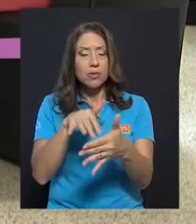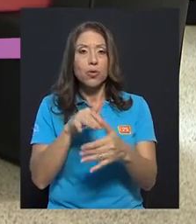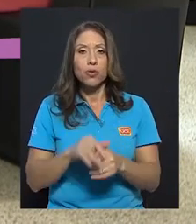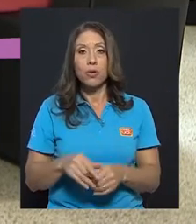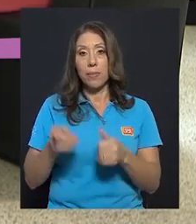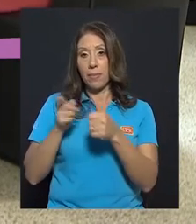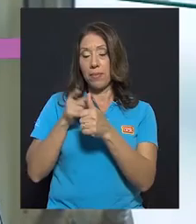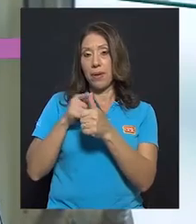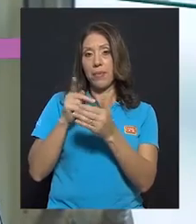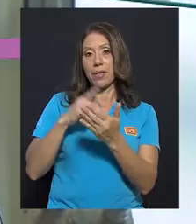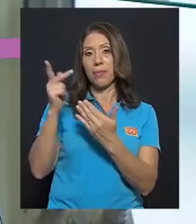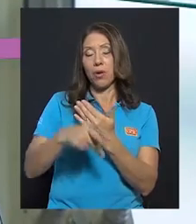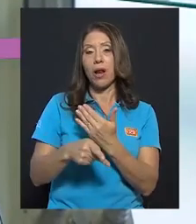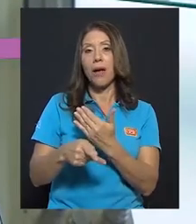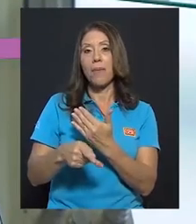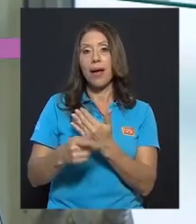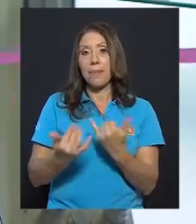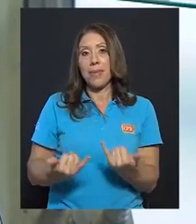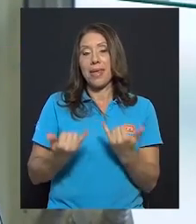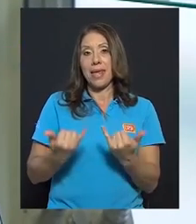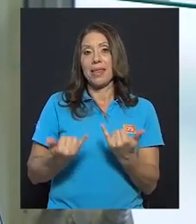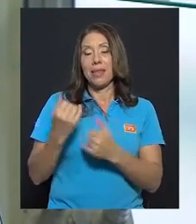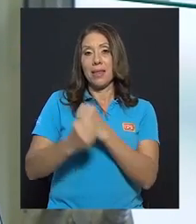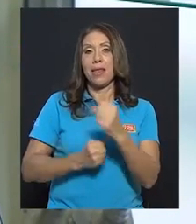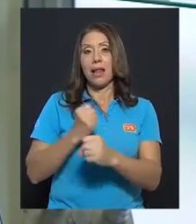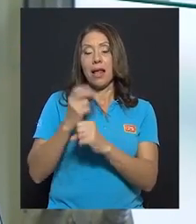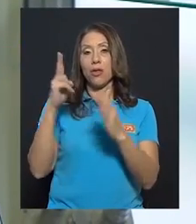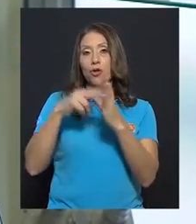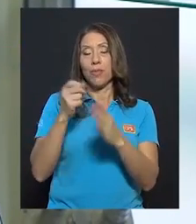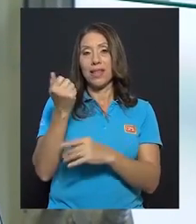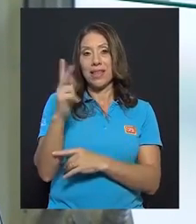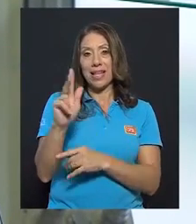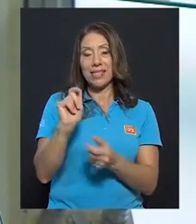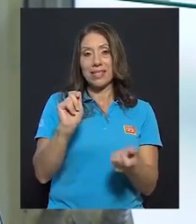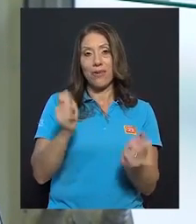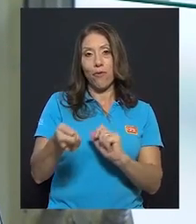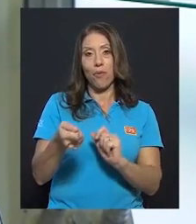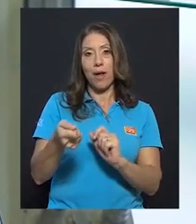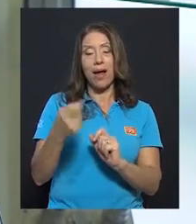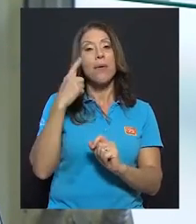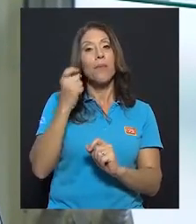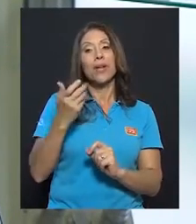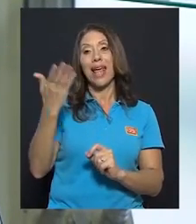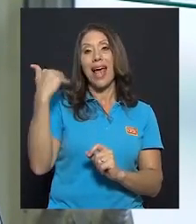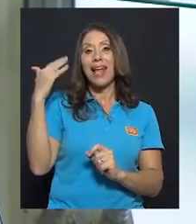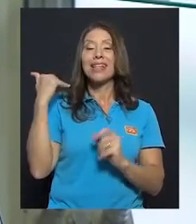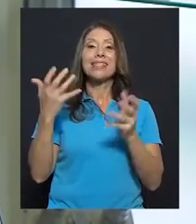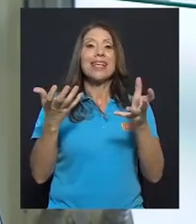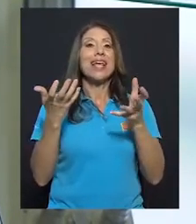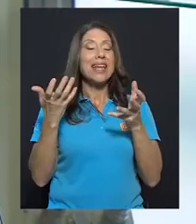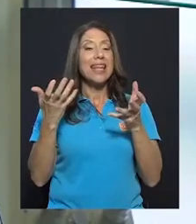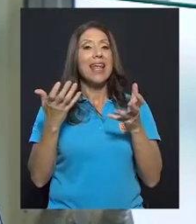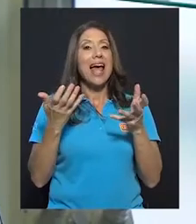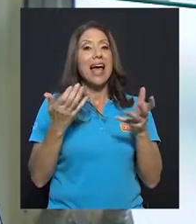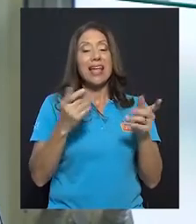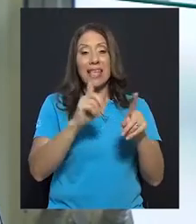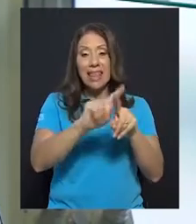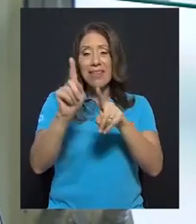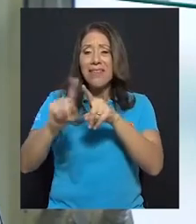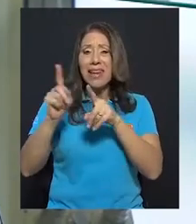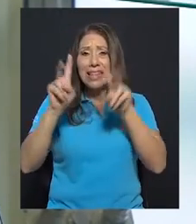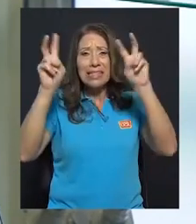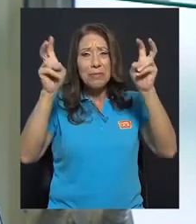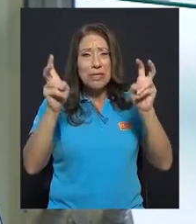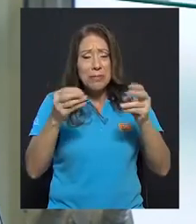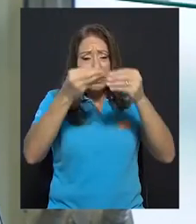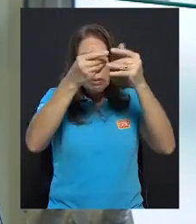ese plan de estudios? Bueno, primeramente el programa vigente del 2013 se reforma porque la idea era descongestionar, como bien lo dije ahora, las